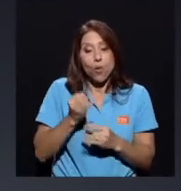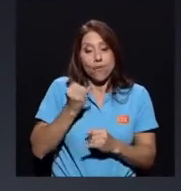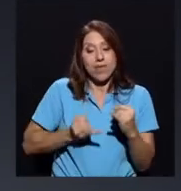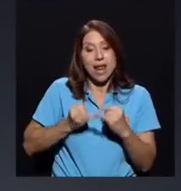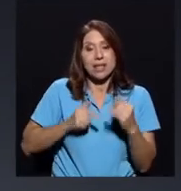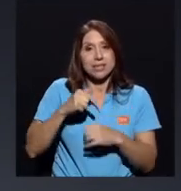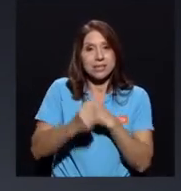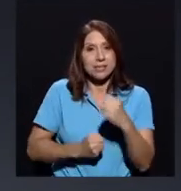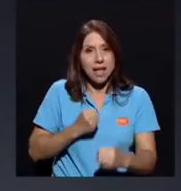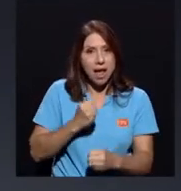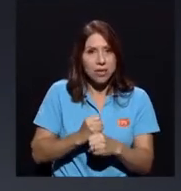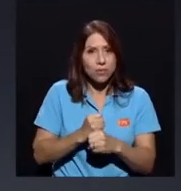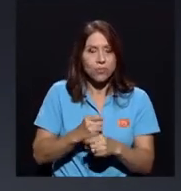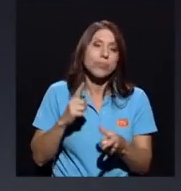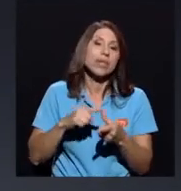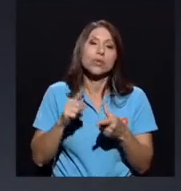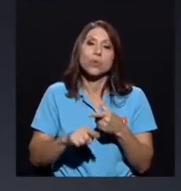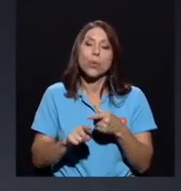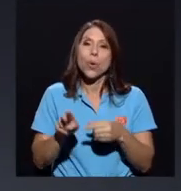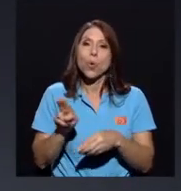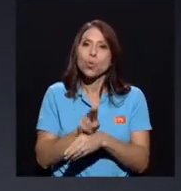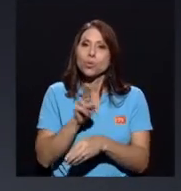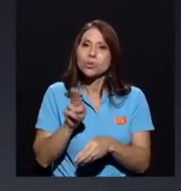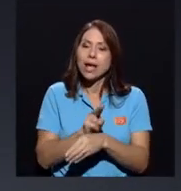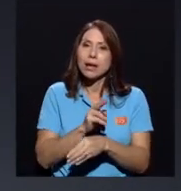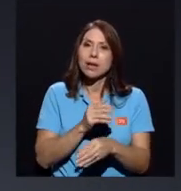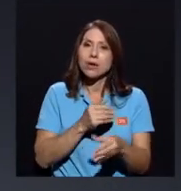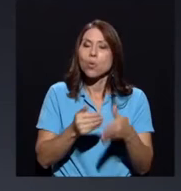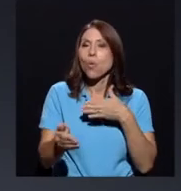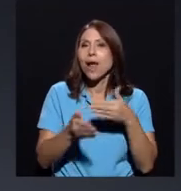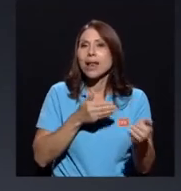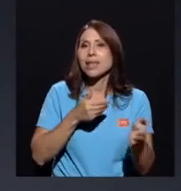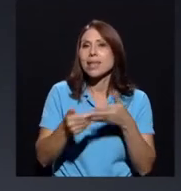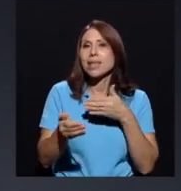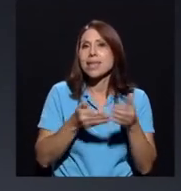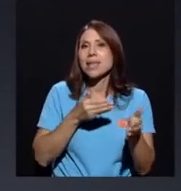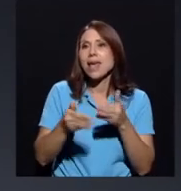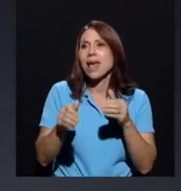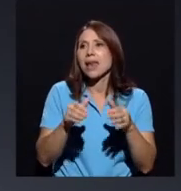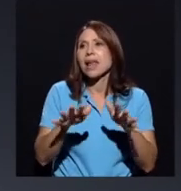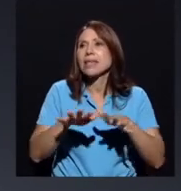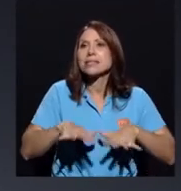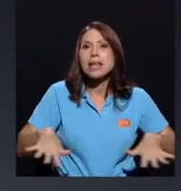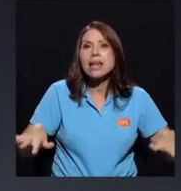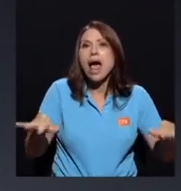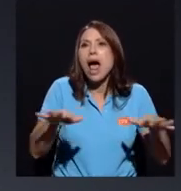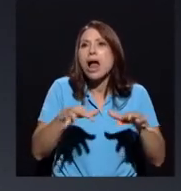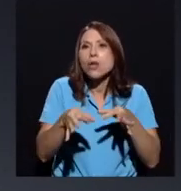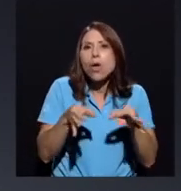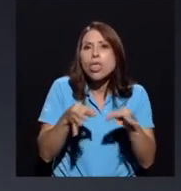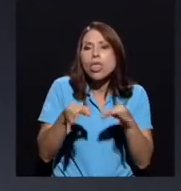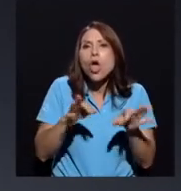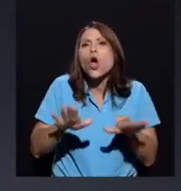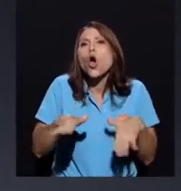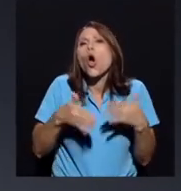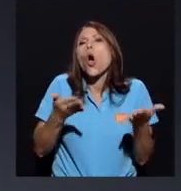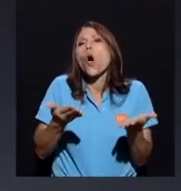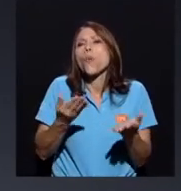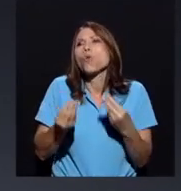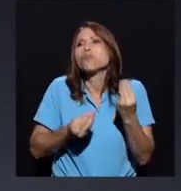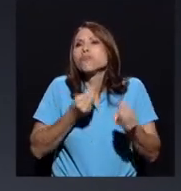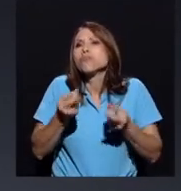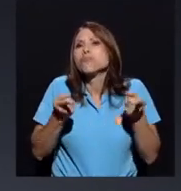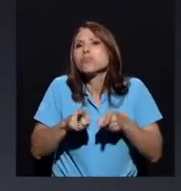de manera que usar cualquier escenario de como sea la economía dentro de 100 años yo no le creo y no le creo